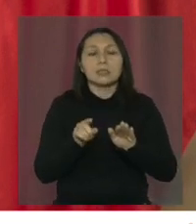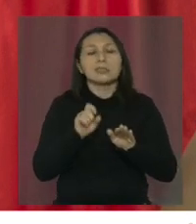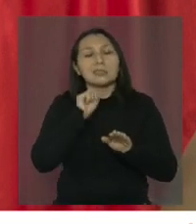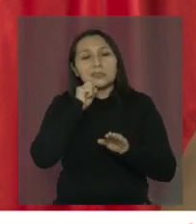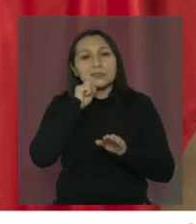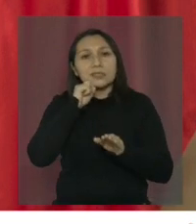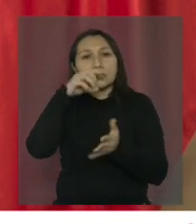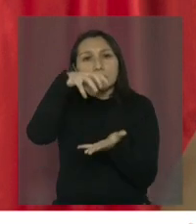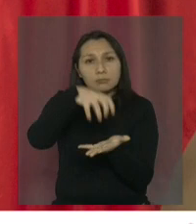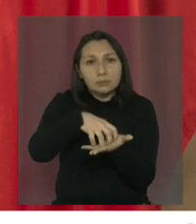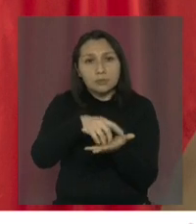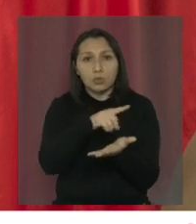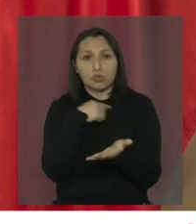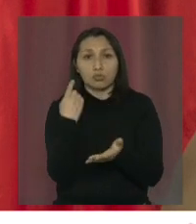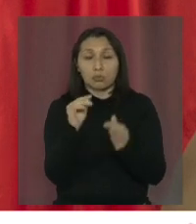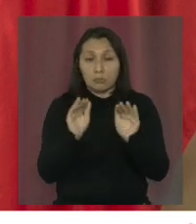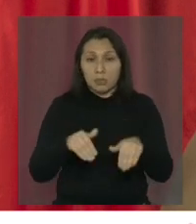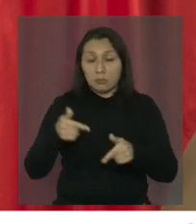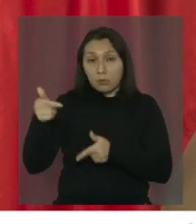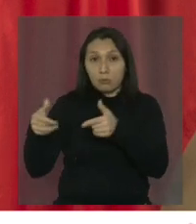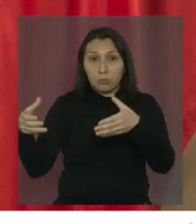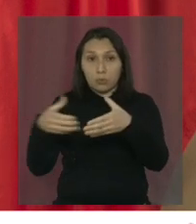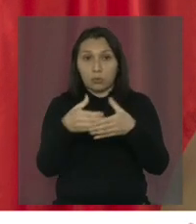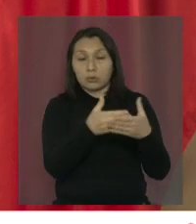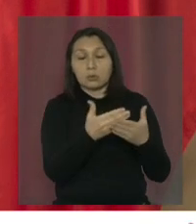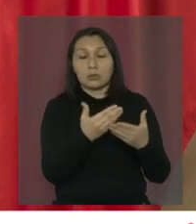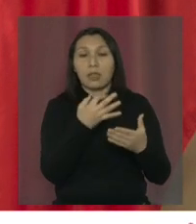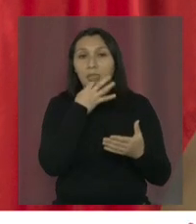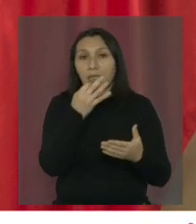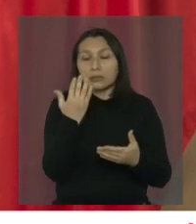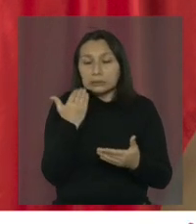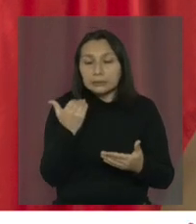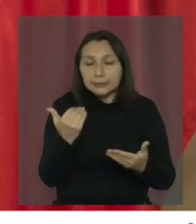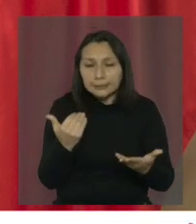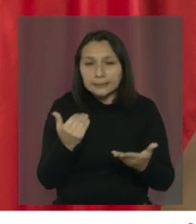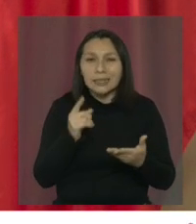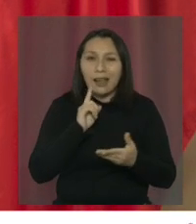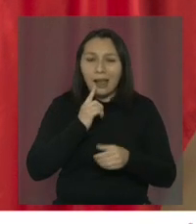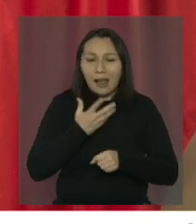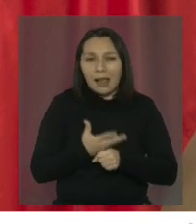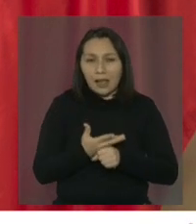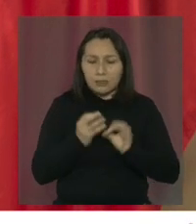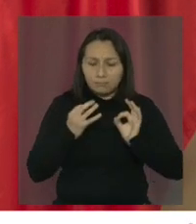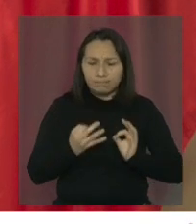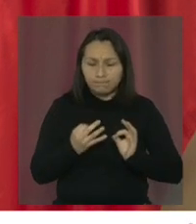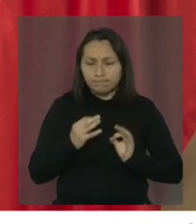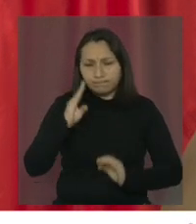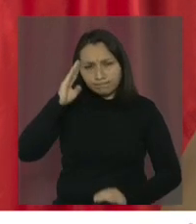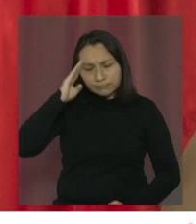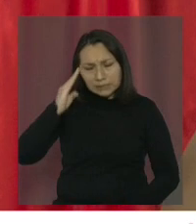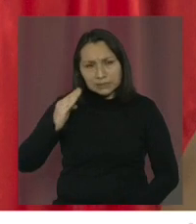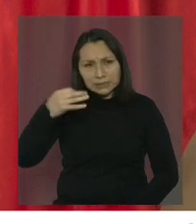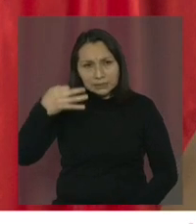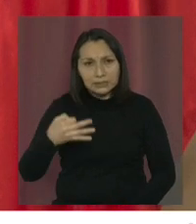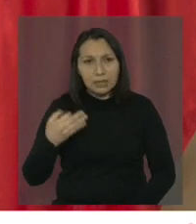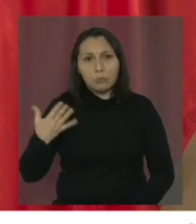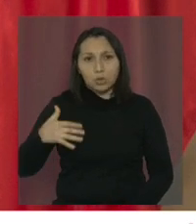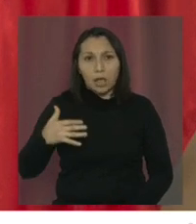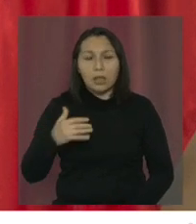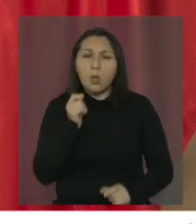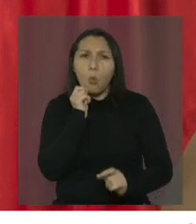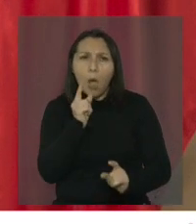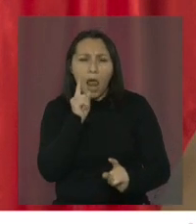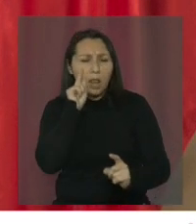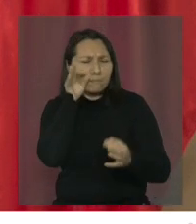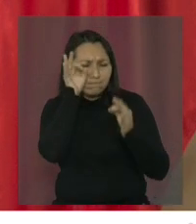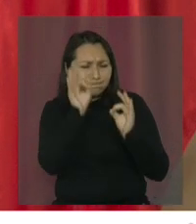que tanto nosotros como los mismos partidos nos llaman a tener cierto que es lo importante lo